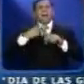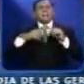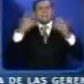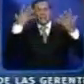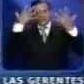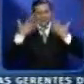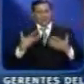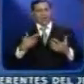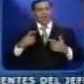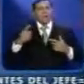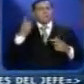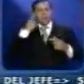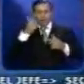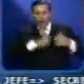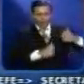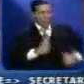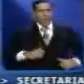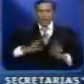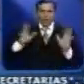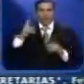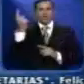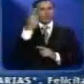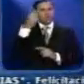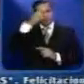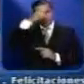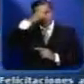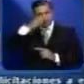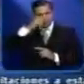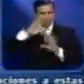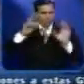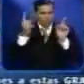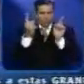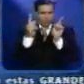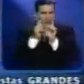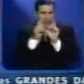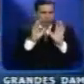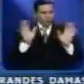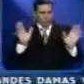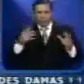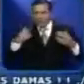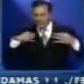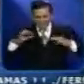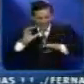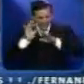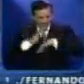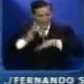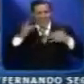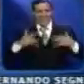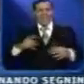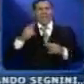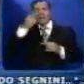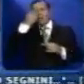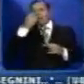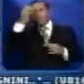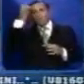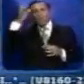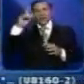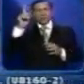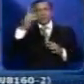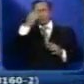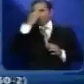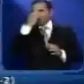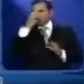La colombiana reveló que solo se había retocado la nariz, pues insistió es la parte de su cuerpo que más le